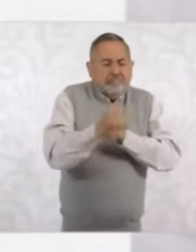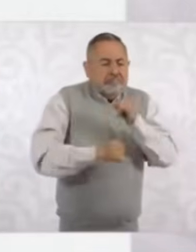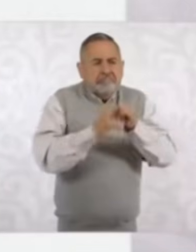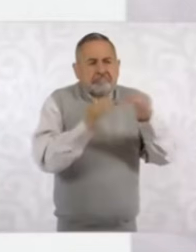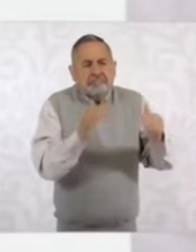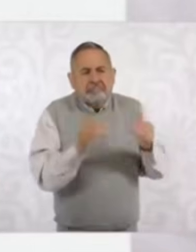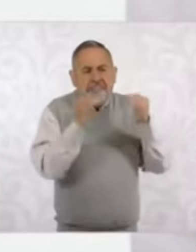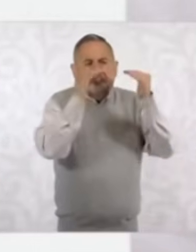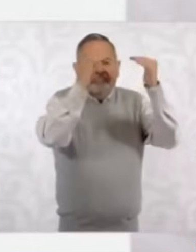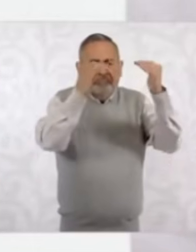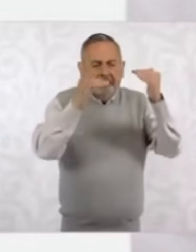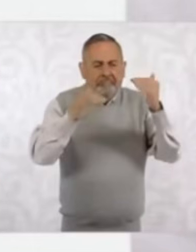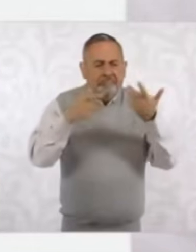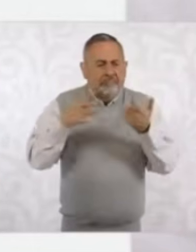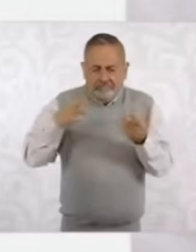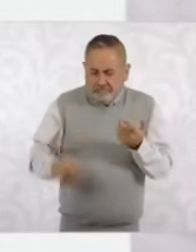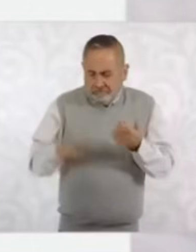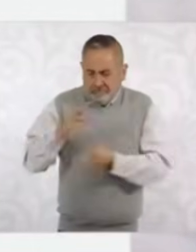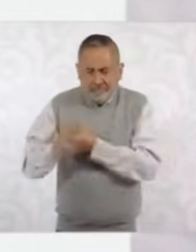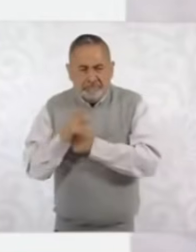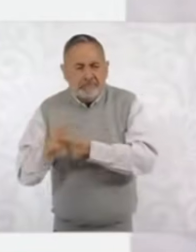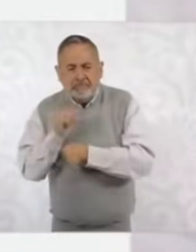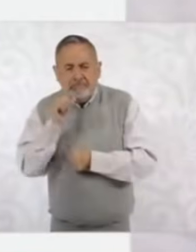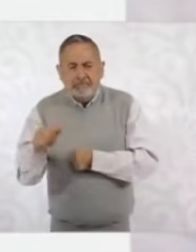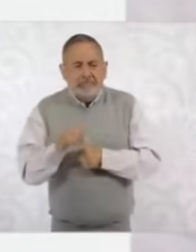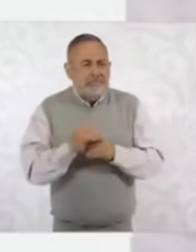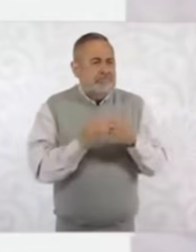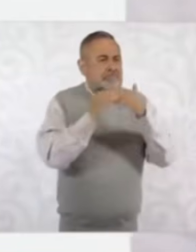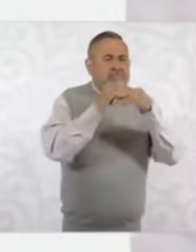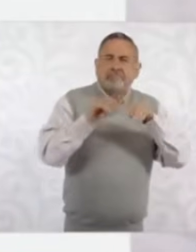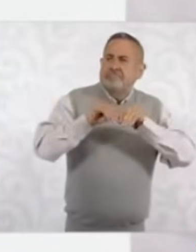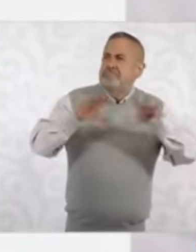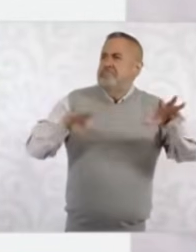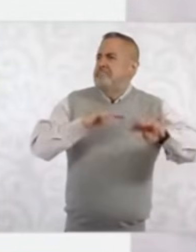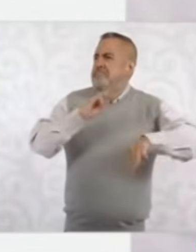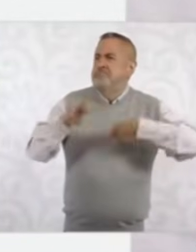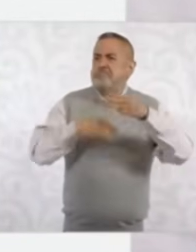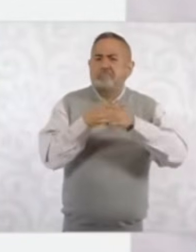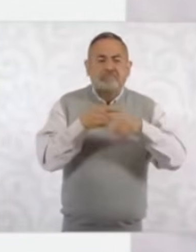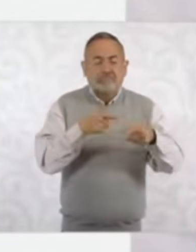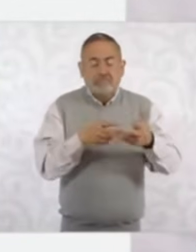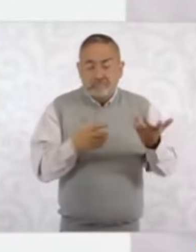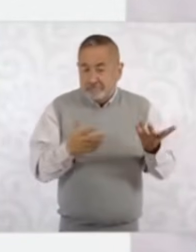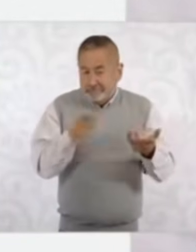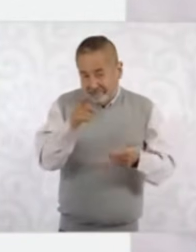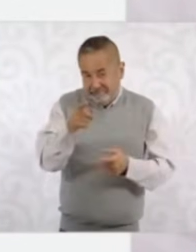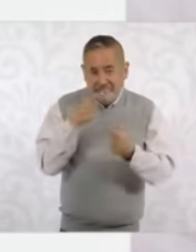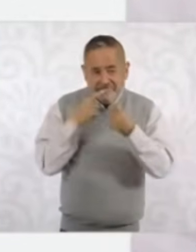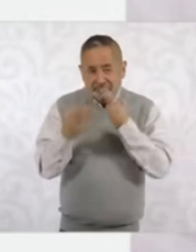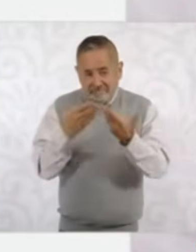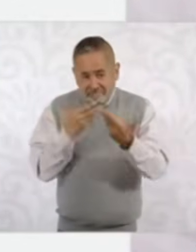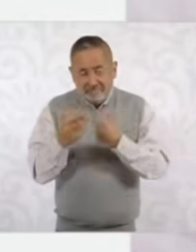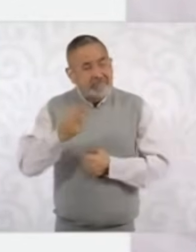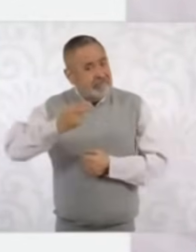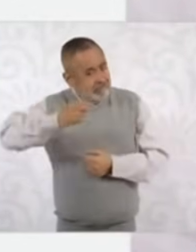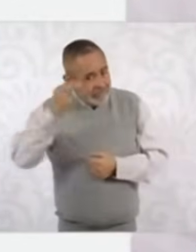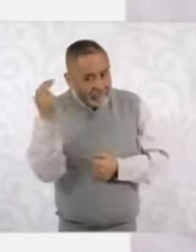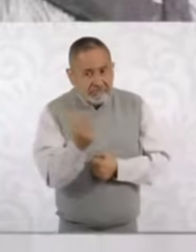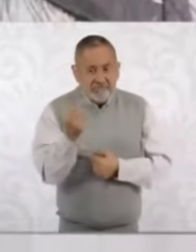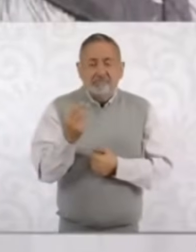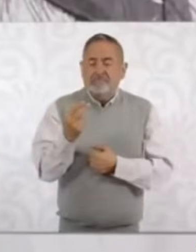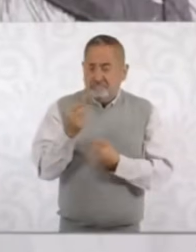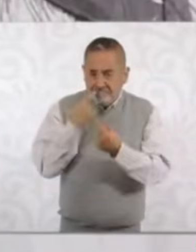lo nacional, son plataformas internacionales. Pero es un muy buen debate y yo pienso que es indispensable que se